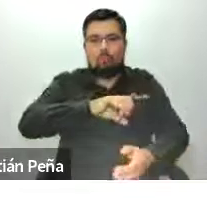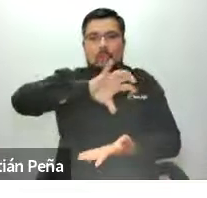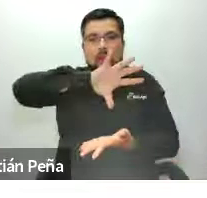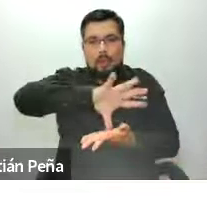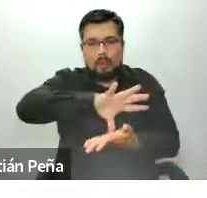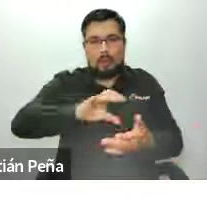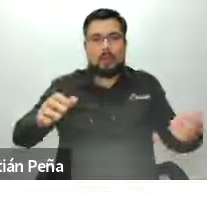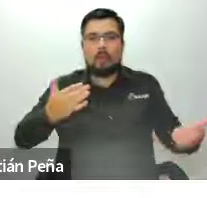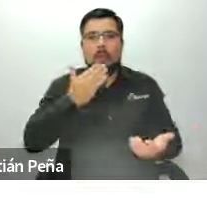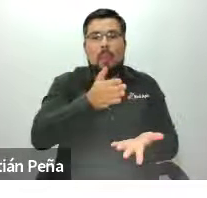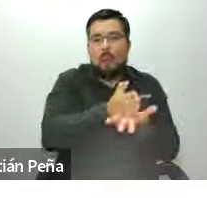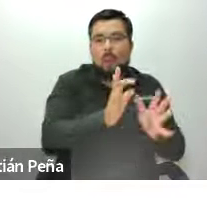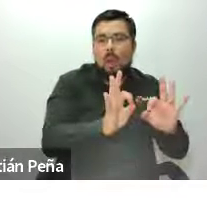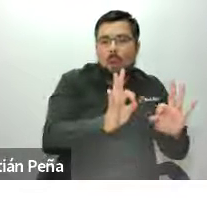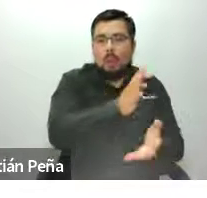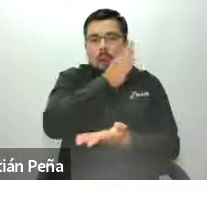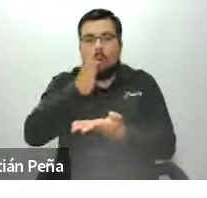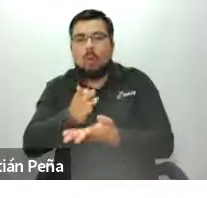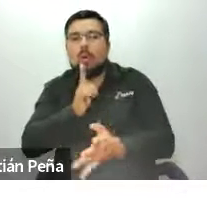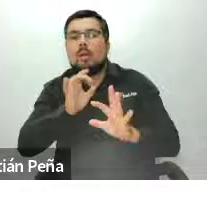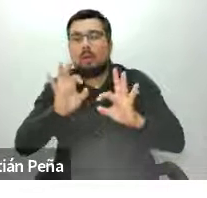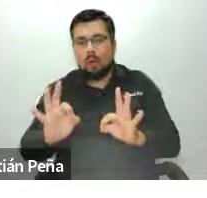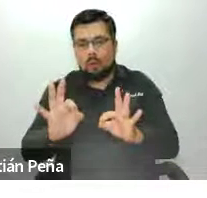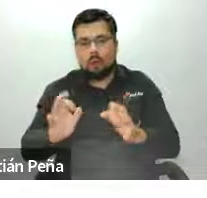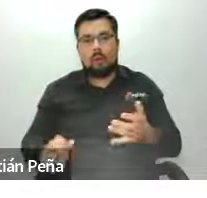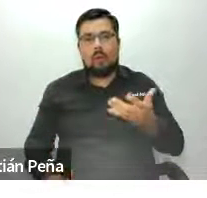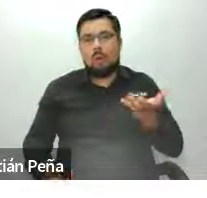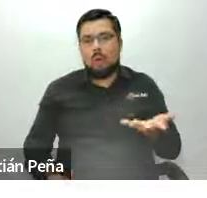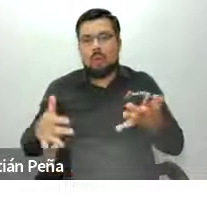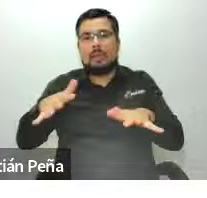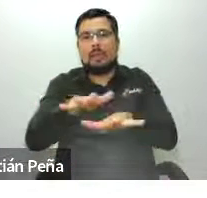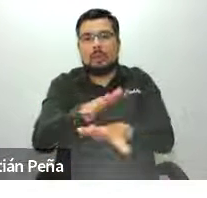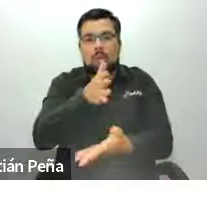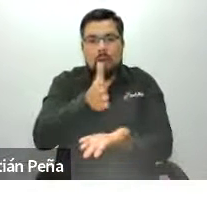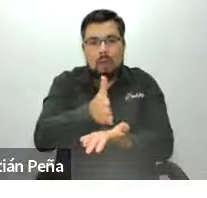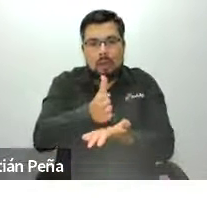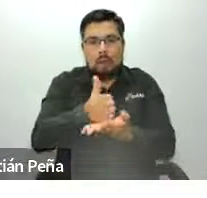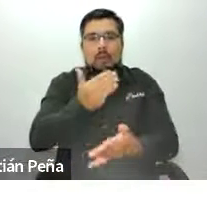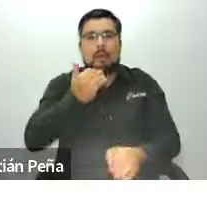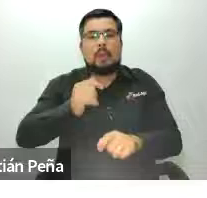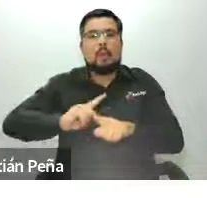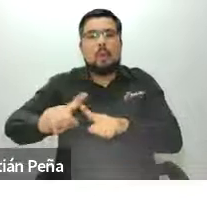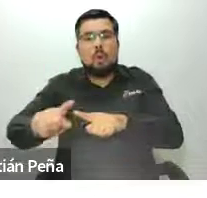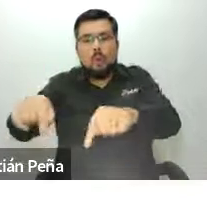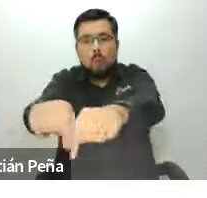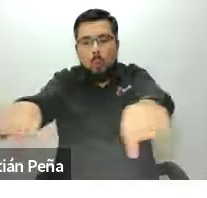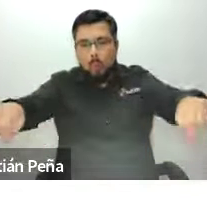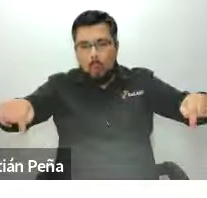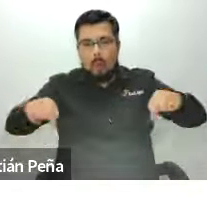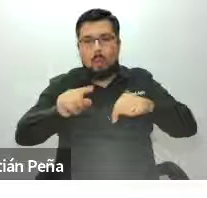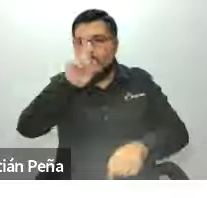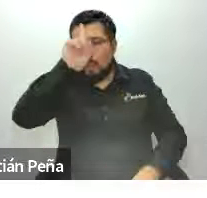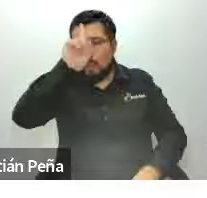con programa de integración escolar y también de un aula hospitalaria que vinieron, que los invitamos acá a la universidad